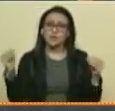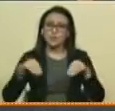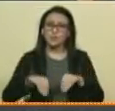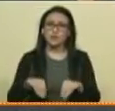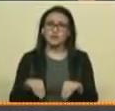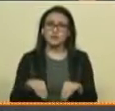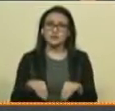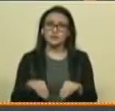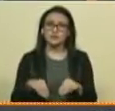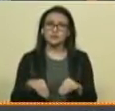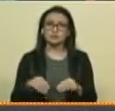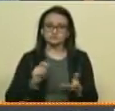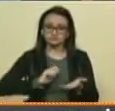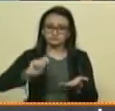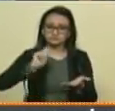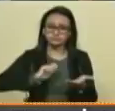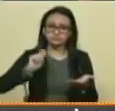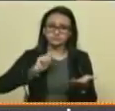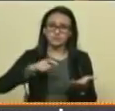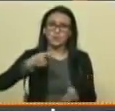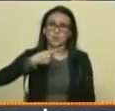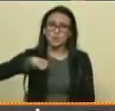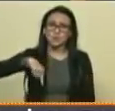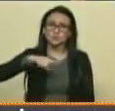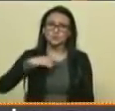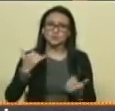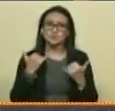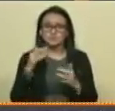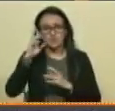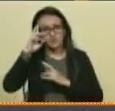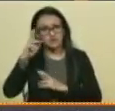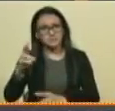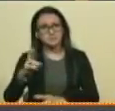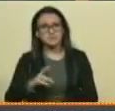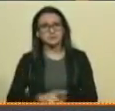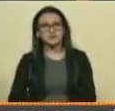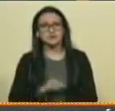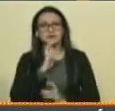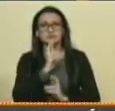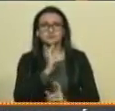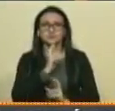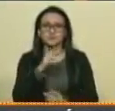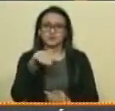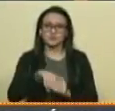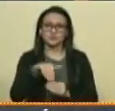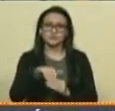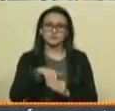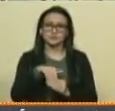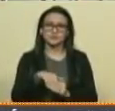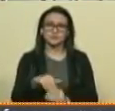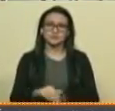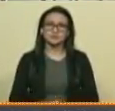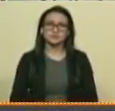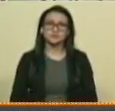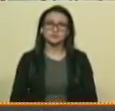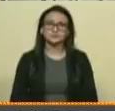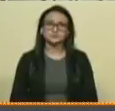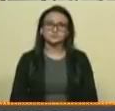un acuerdo por escrito, que nosotros vamos a respetar los resultados electorales.